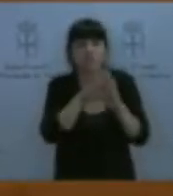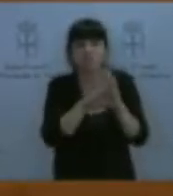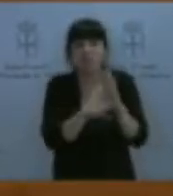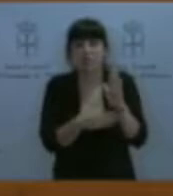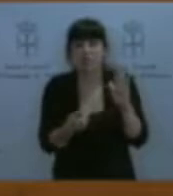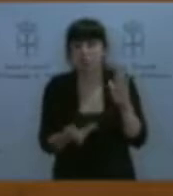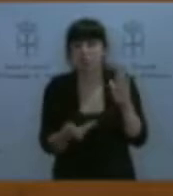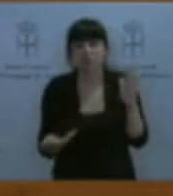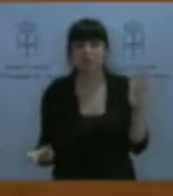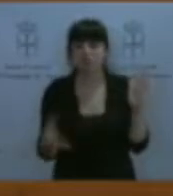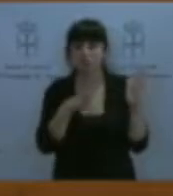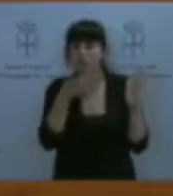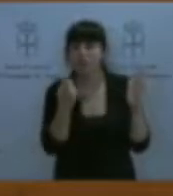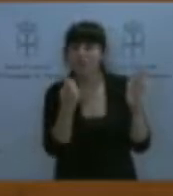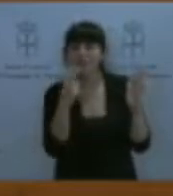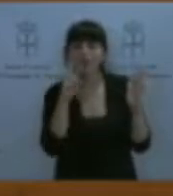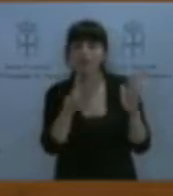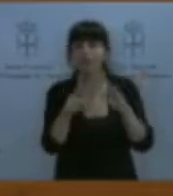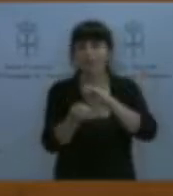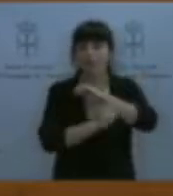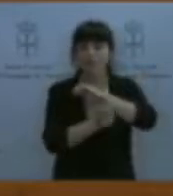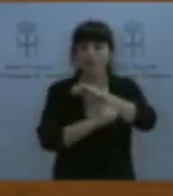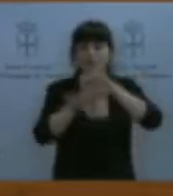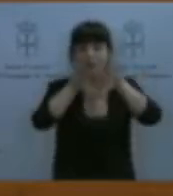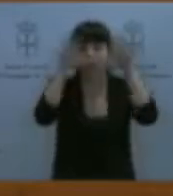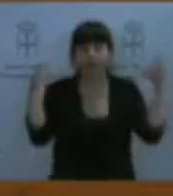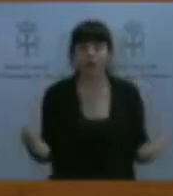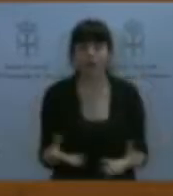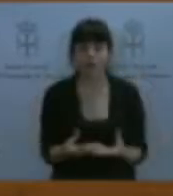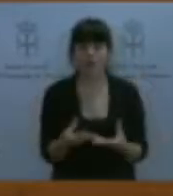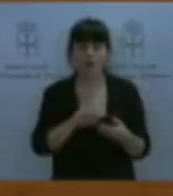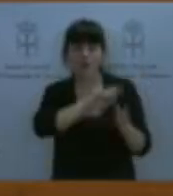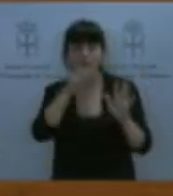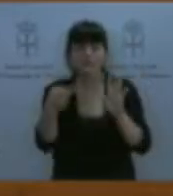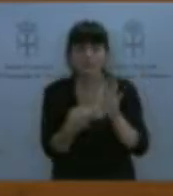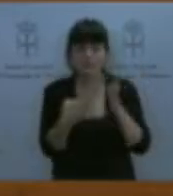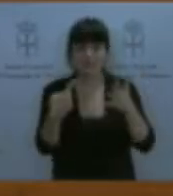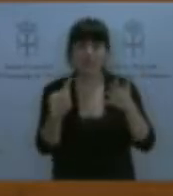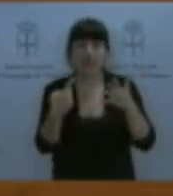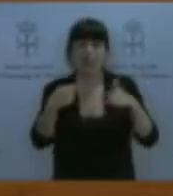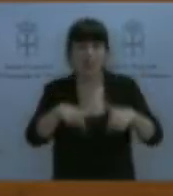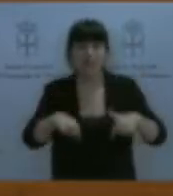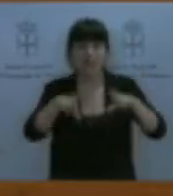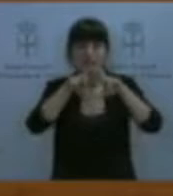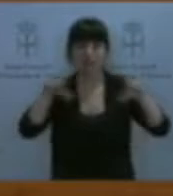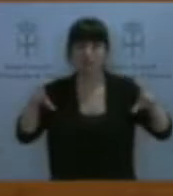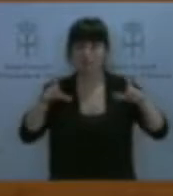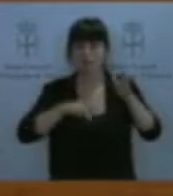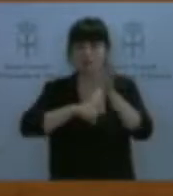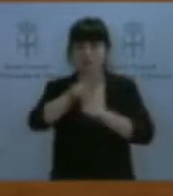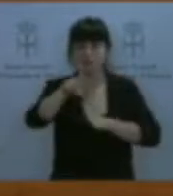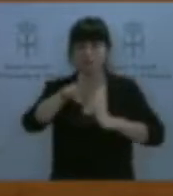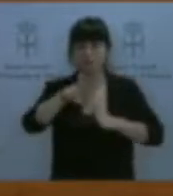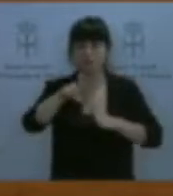estratégica, global e integral del desarrollo industrial asturiano. Hay quien quiere hacernos creer que las